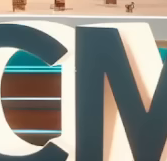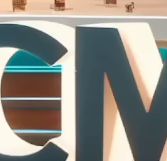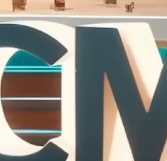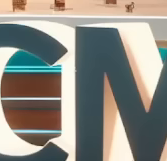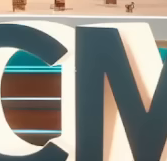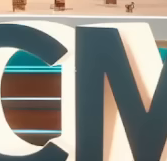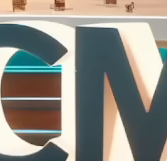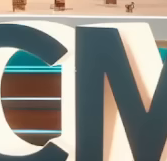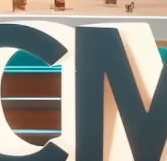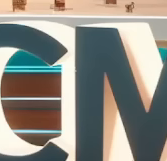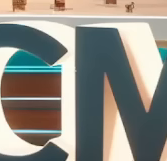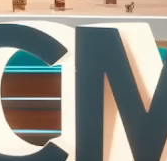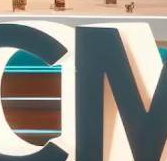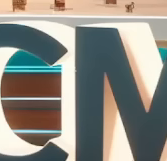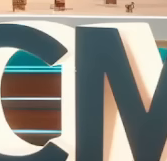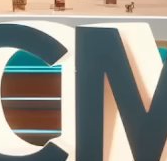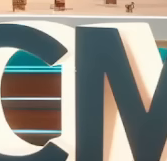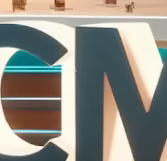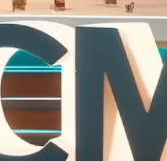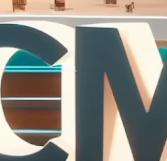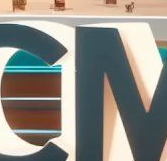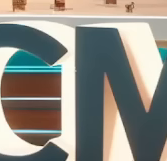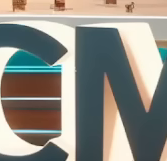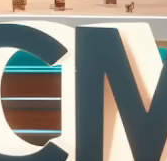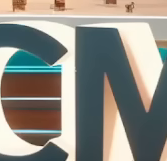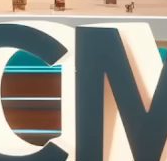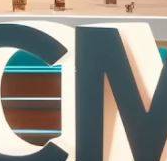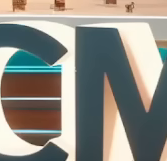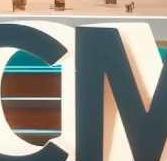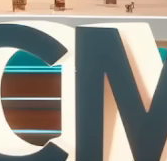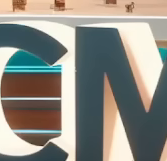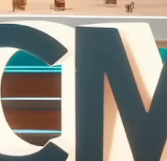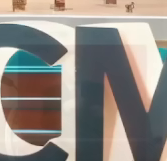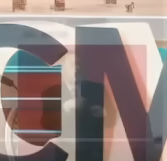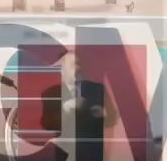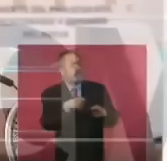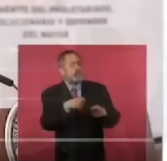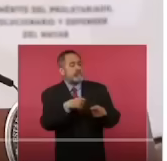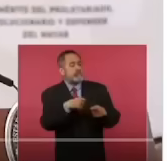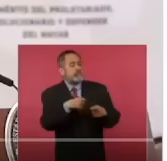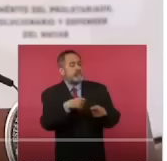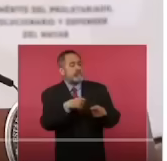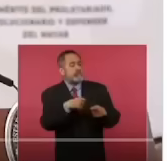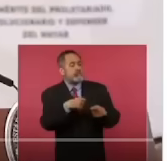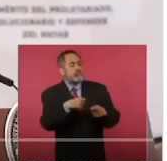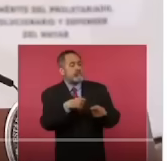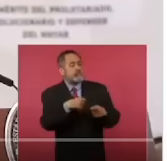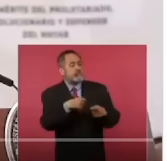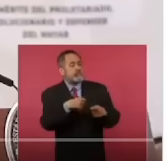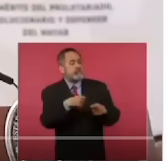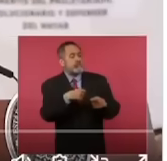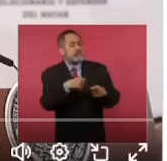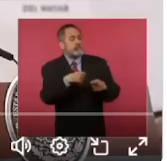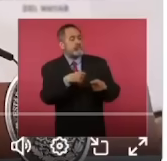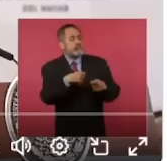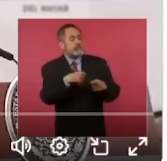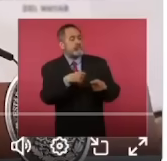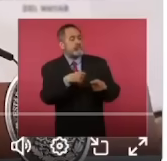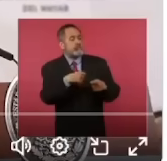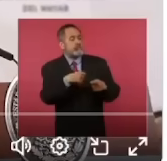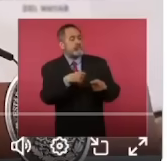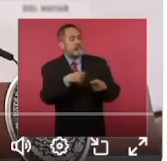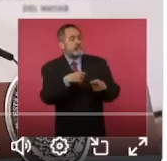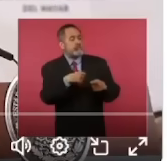país. Dice que ahora en septiembre que dé a conocer su informe, pues dará a conocer esto, que ahora son libres para